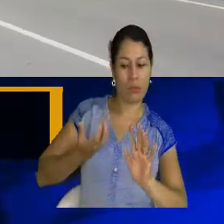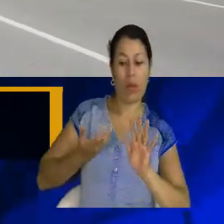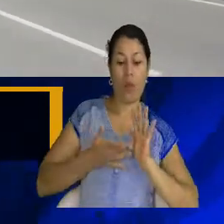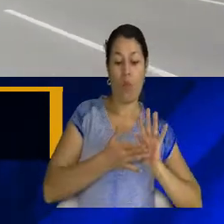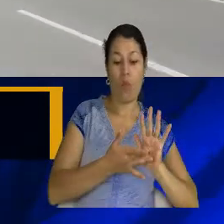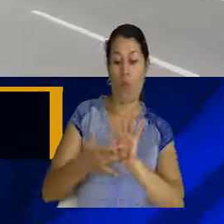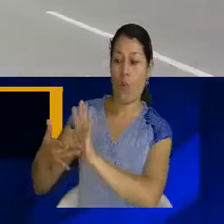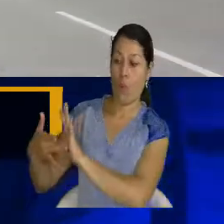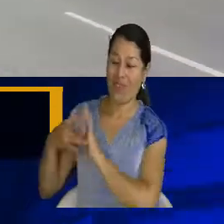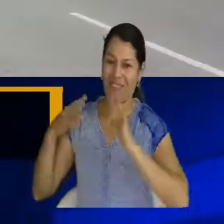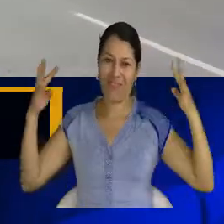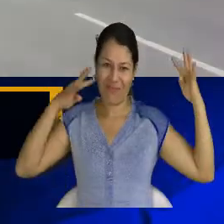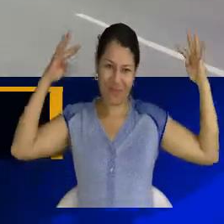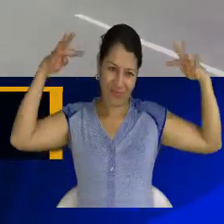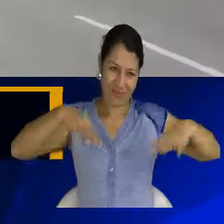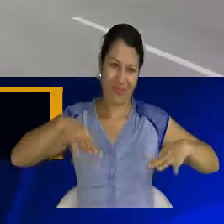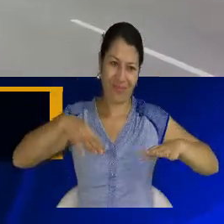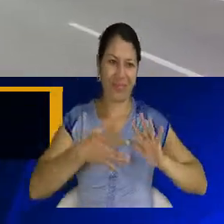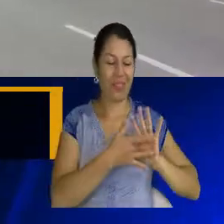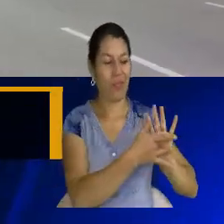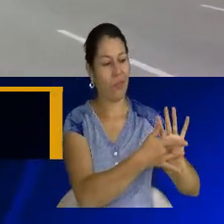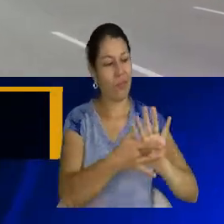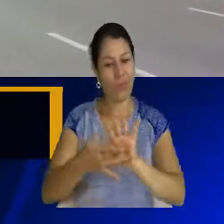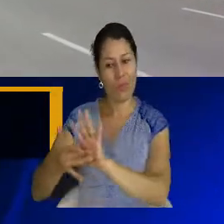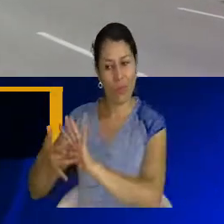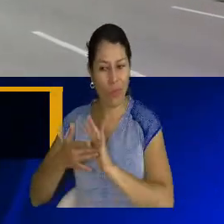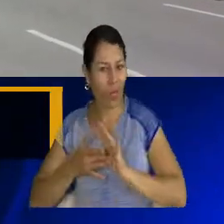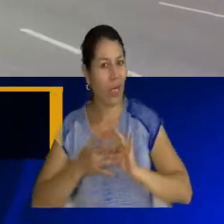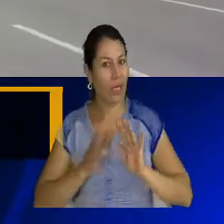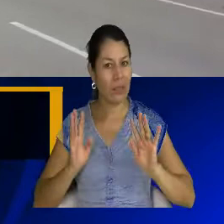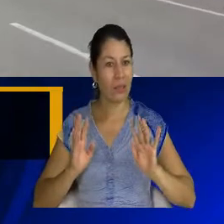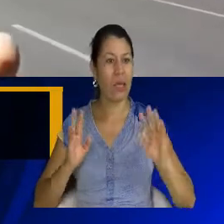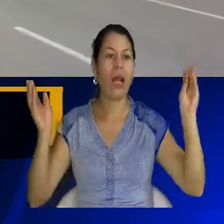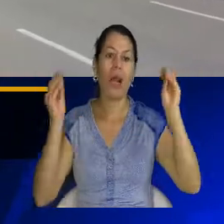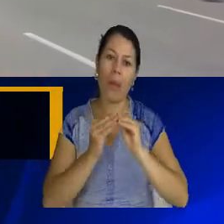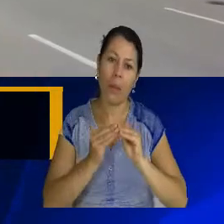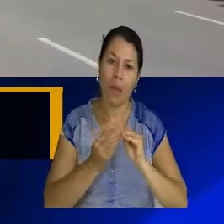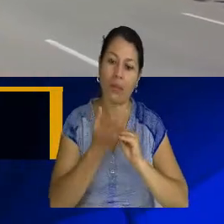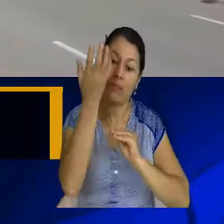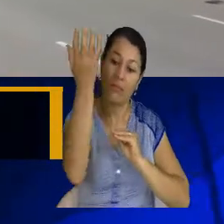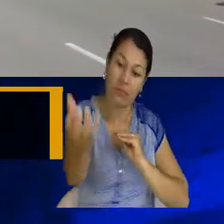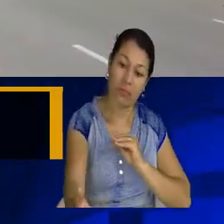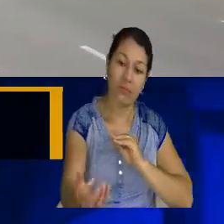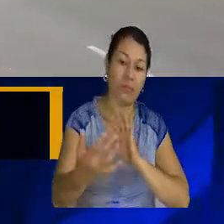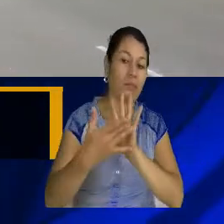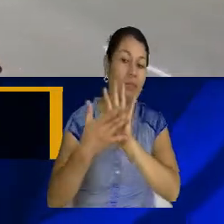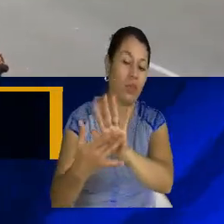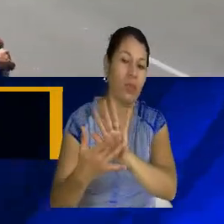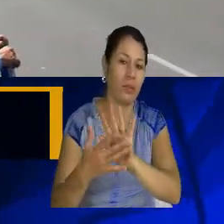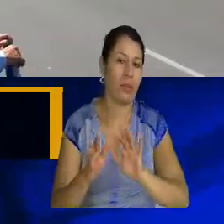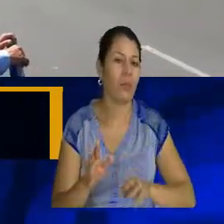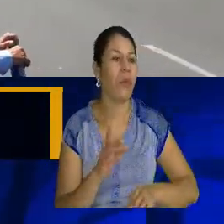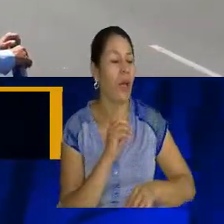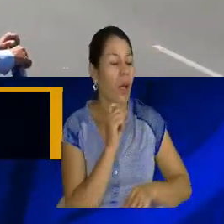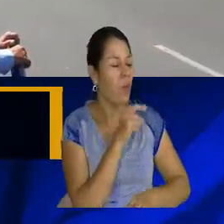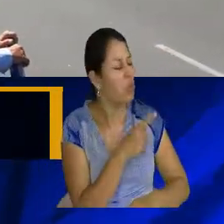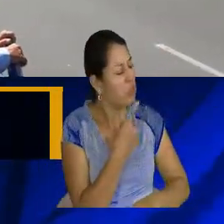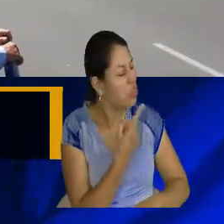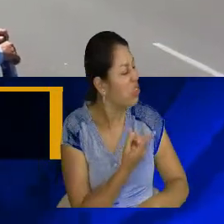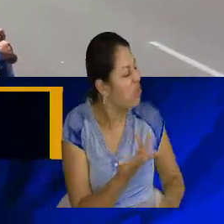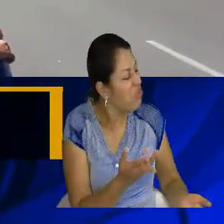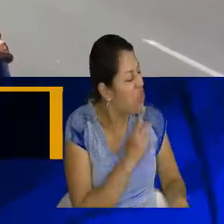para los que van solamente los ven desfilar? No, yo les decía, hagan el acto, o sea. ¿Y qué dijeron? Y dijeron que sí, o sea, ellos están de acuerdo, que